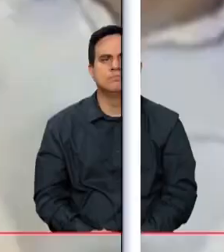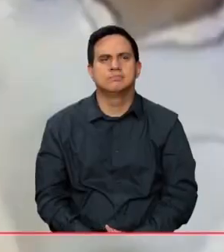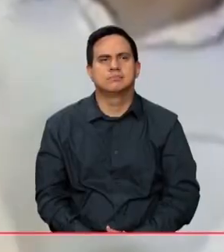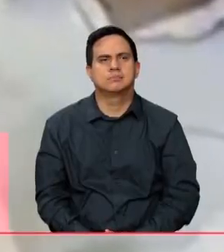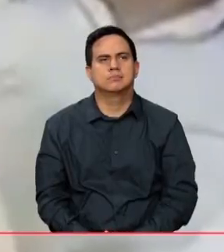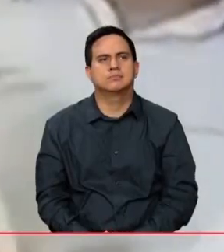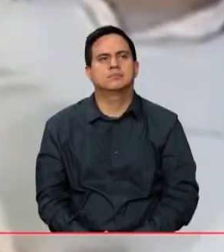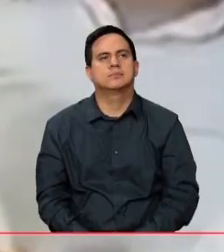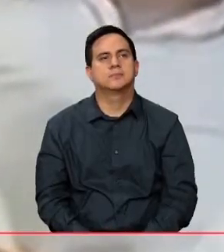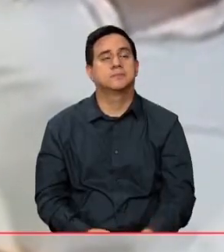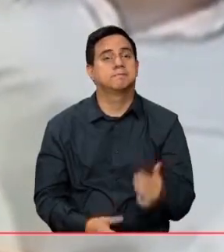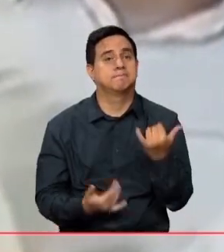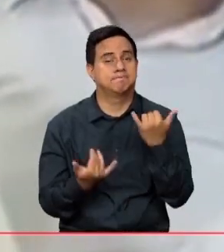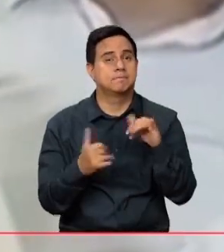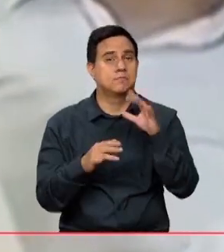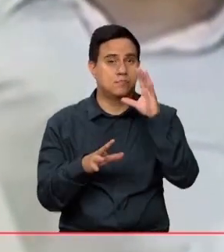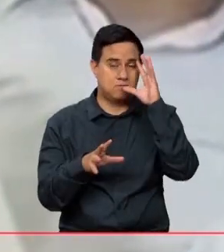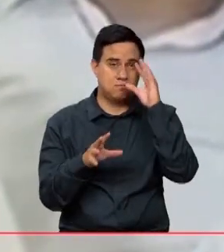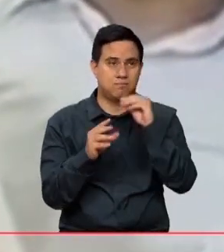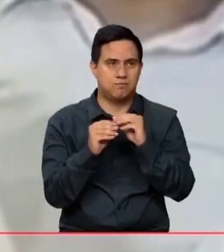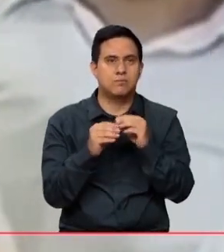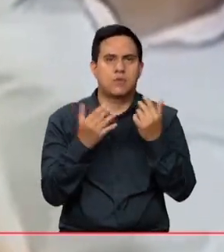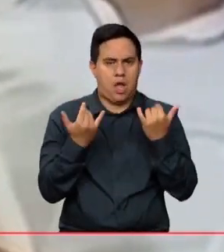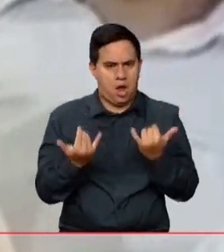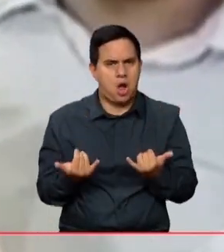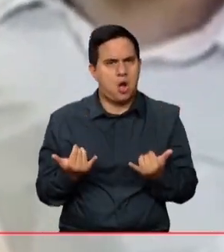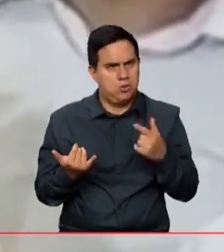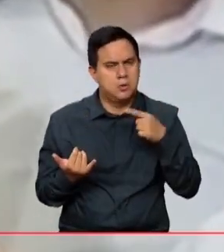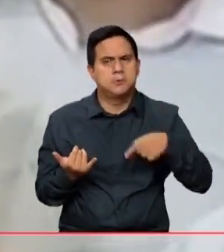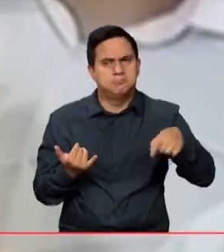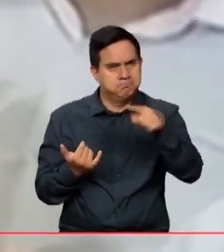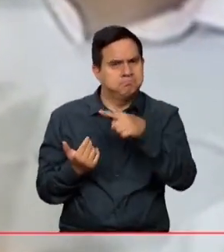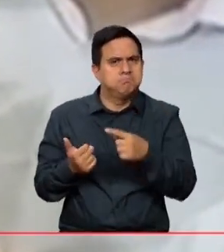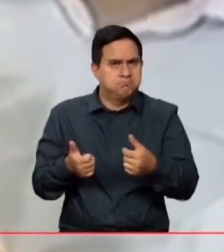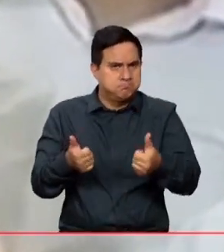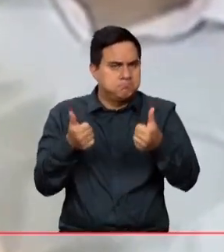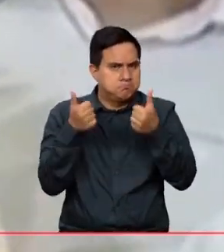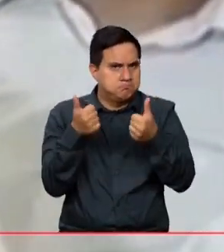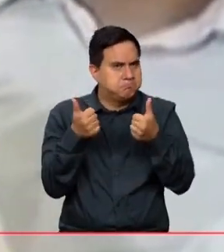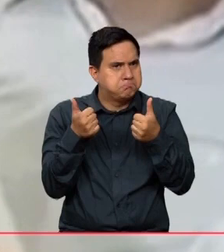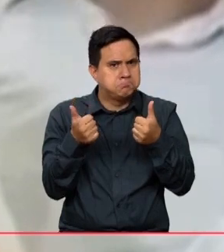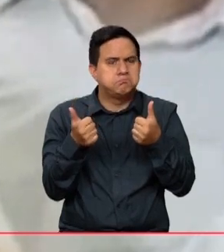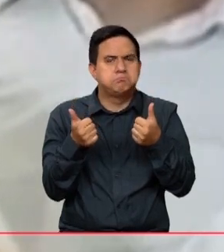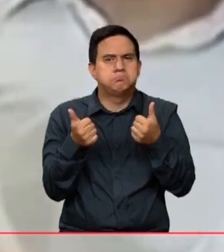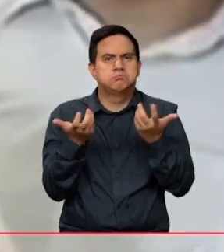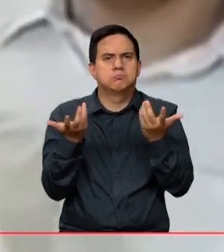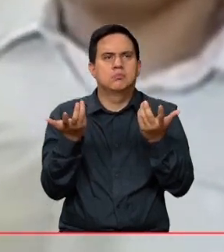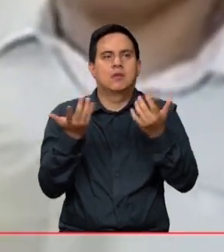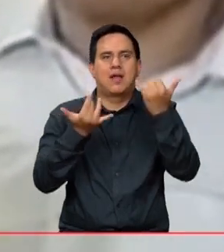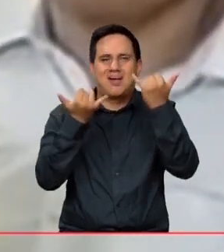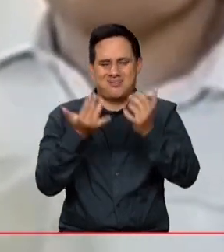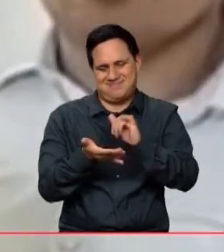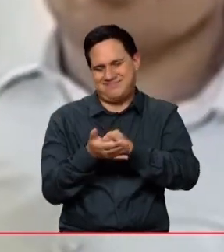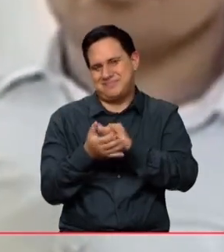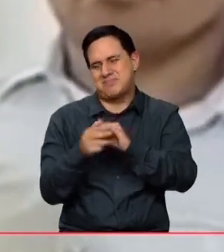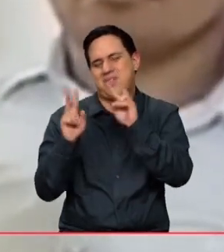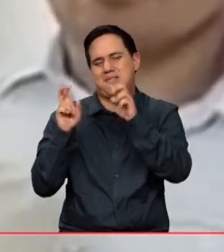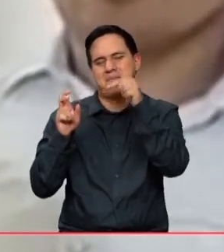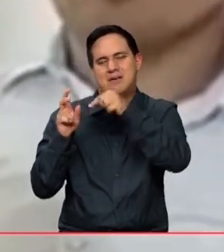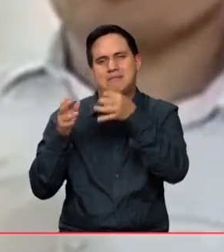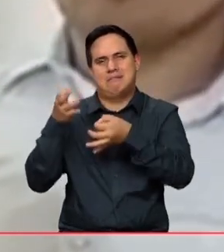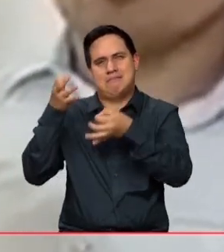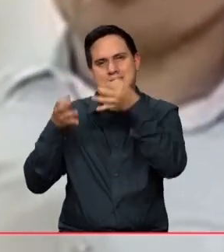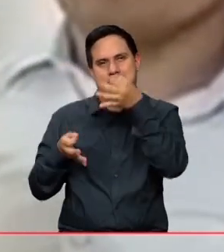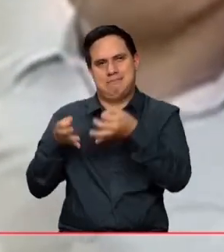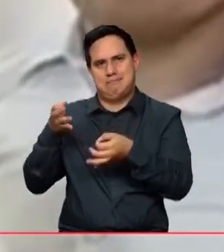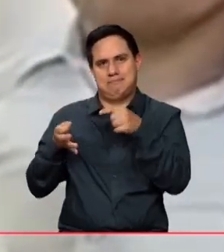municipio en estos momenticos vamos bien eh falta no más empezar sobre el tema jurico que creo que es lo que